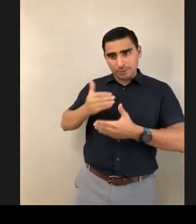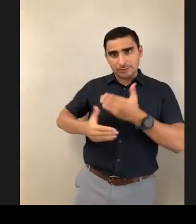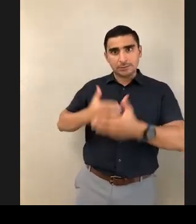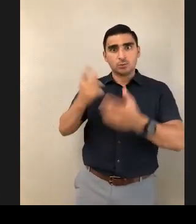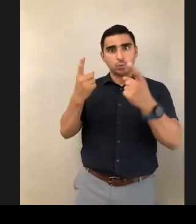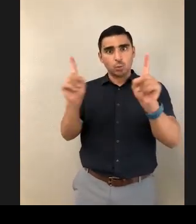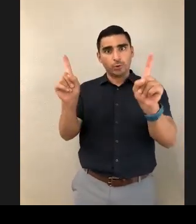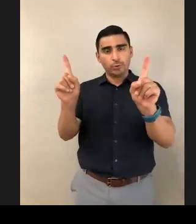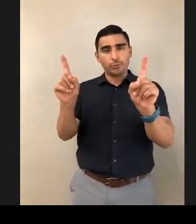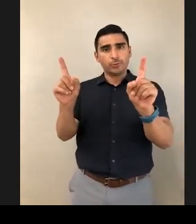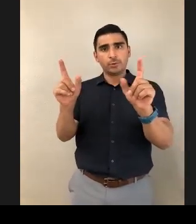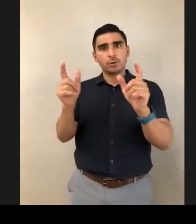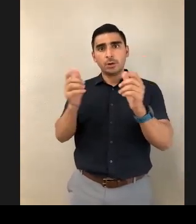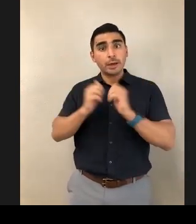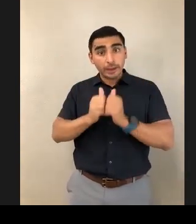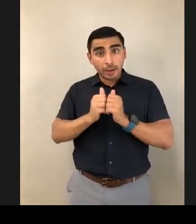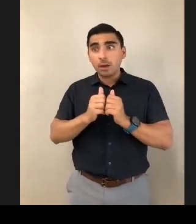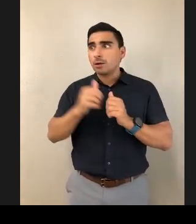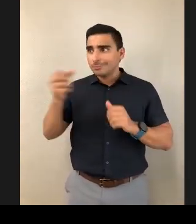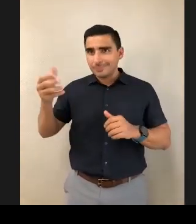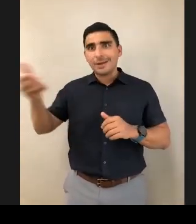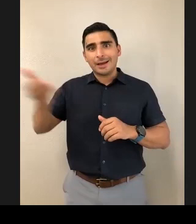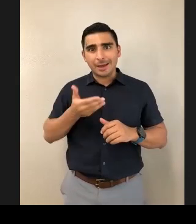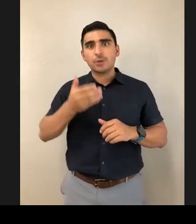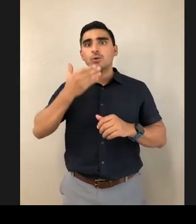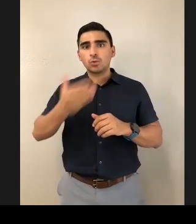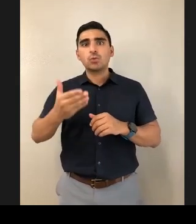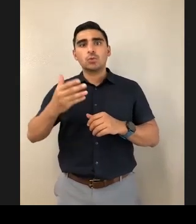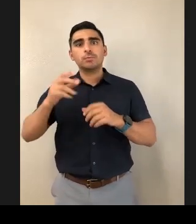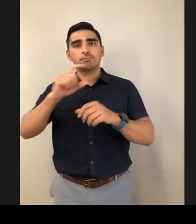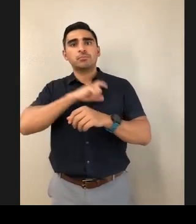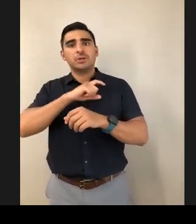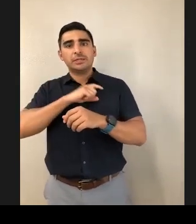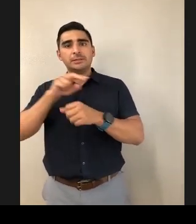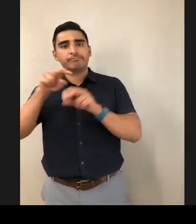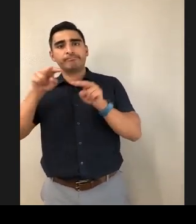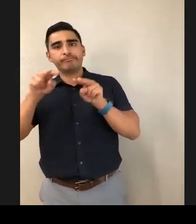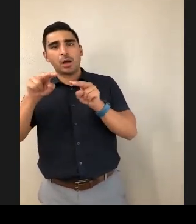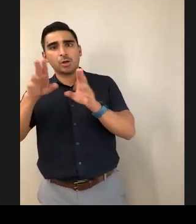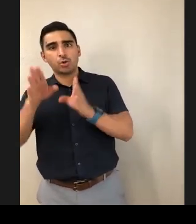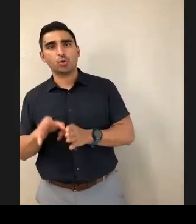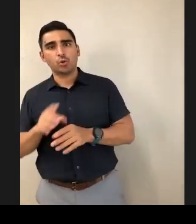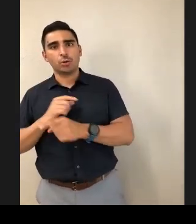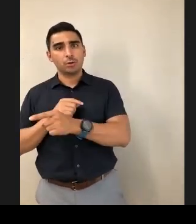funcionar el proceso. Y una parte de eso es